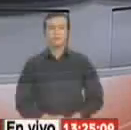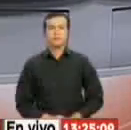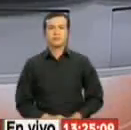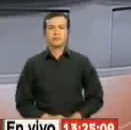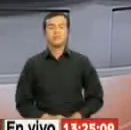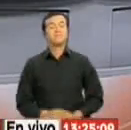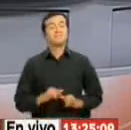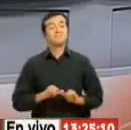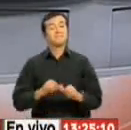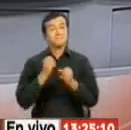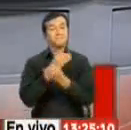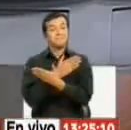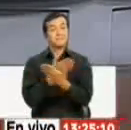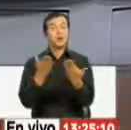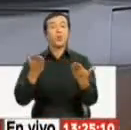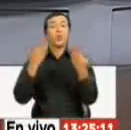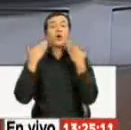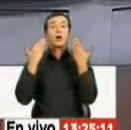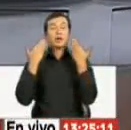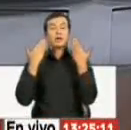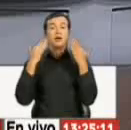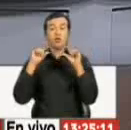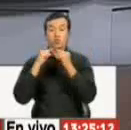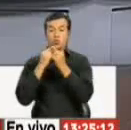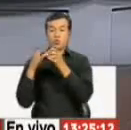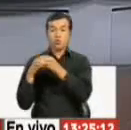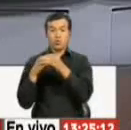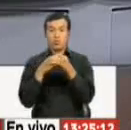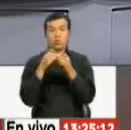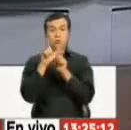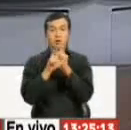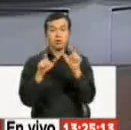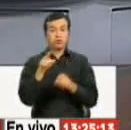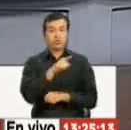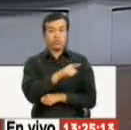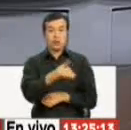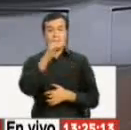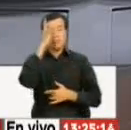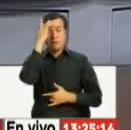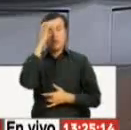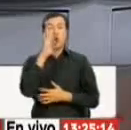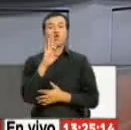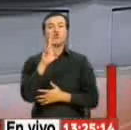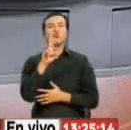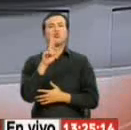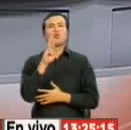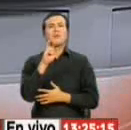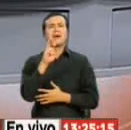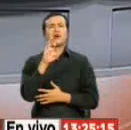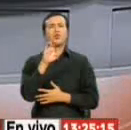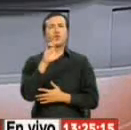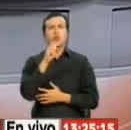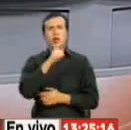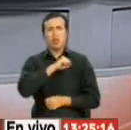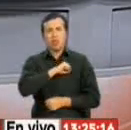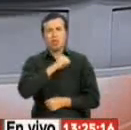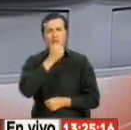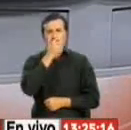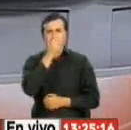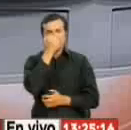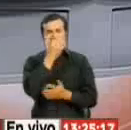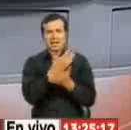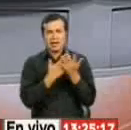seguimos con más noticias en guayaquil una delegación de personas que padecen tuberculosis entregó un manifiesto a la defensoría del pueblo